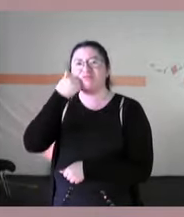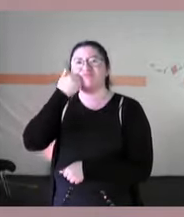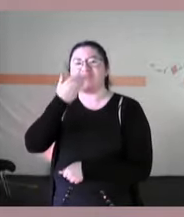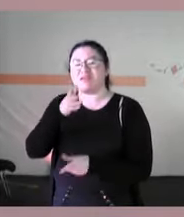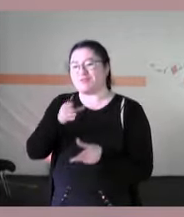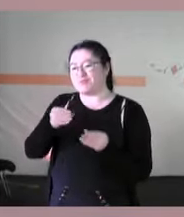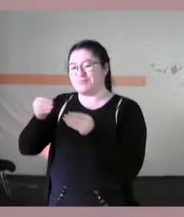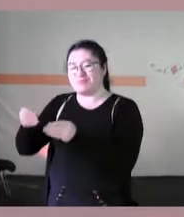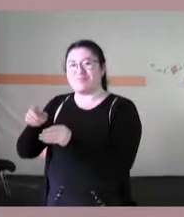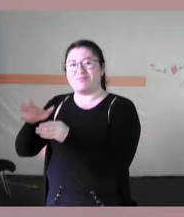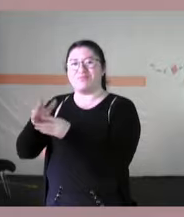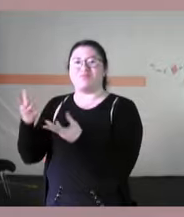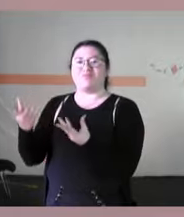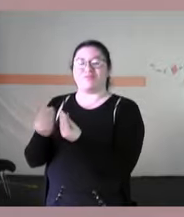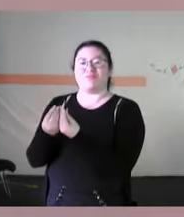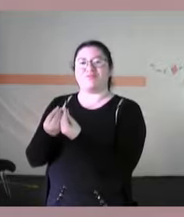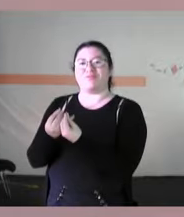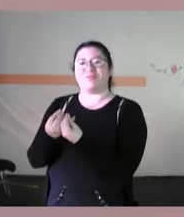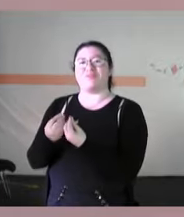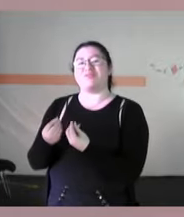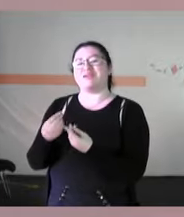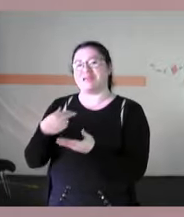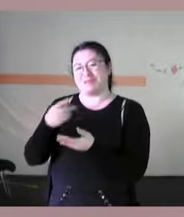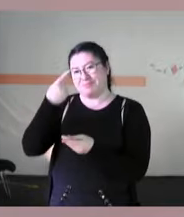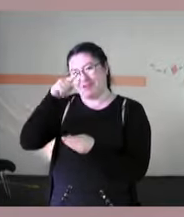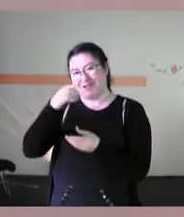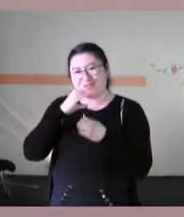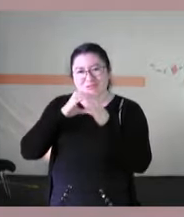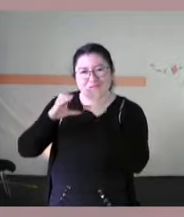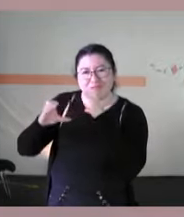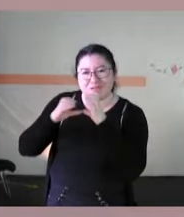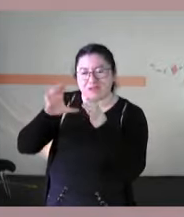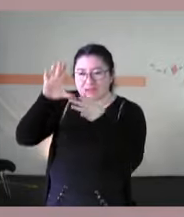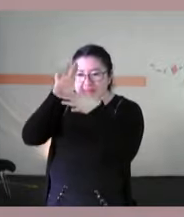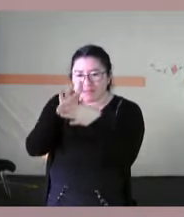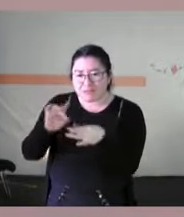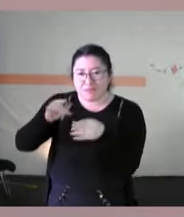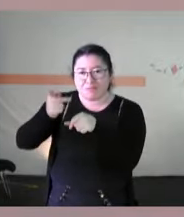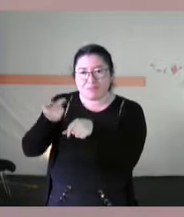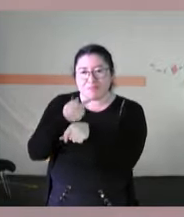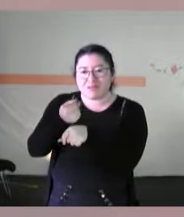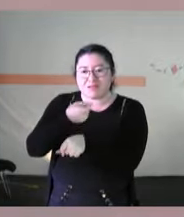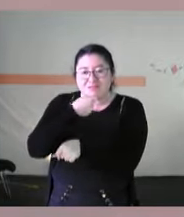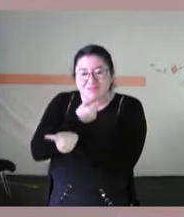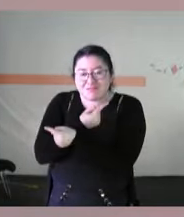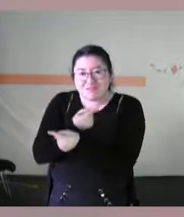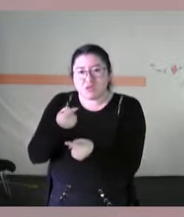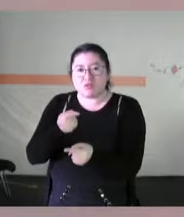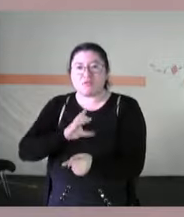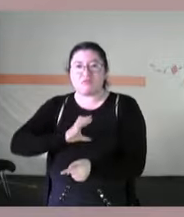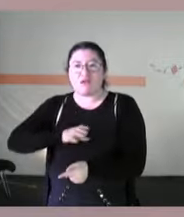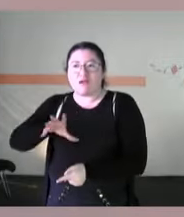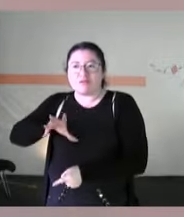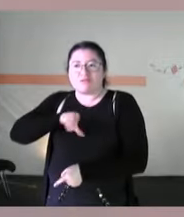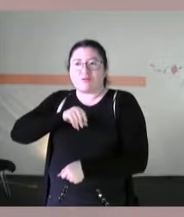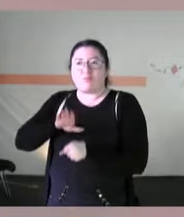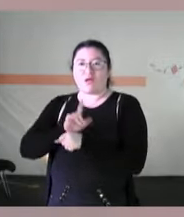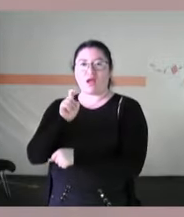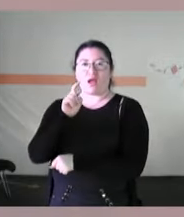Relaciones Públicas de Repsol a que me expliquen lo que estamos viendo de que los niños tienen cáncer porque contaminaron el